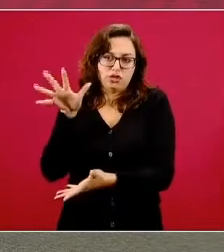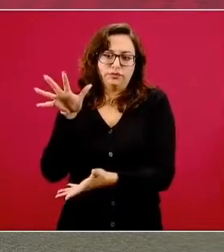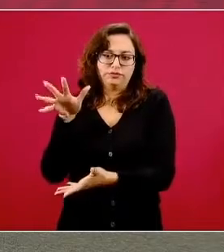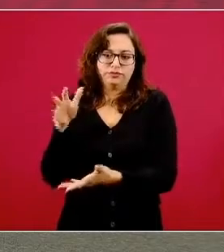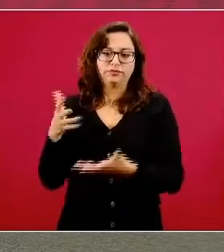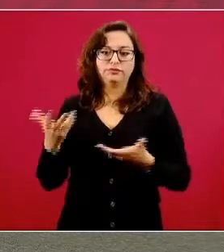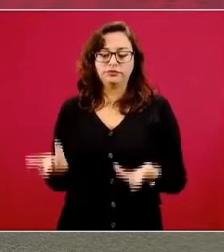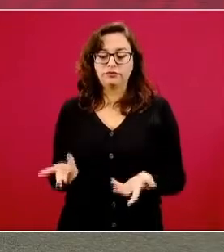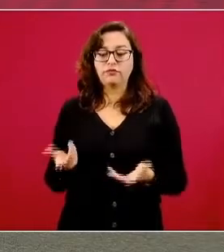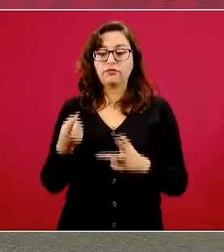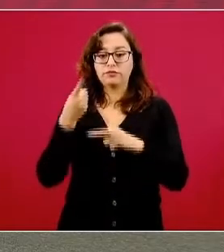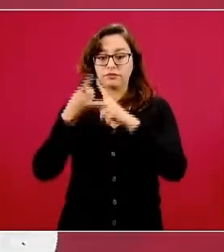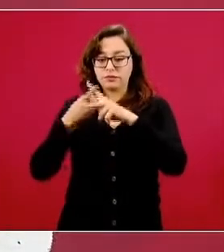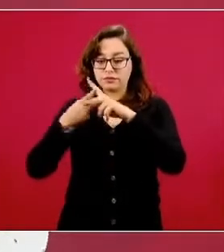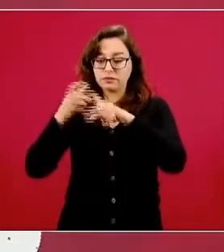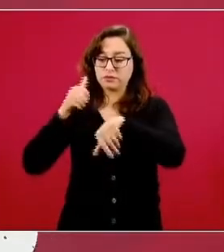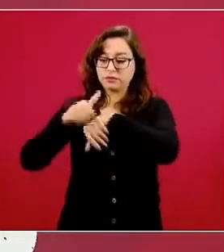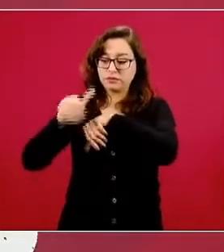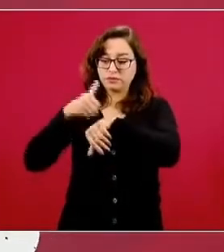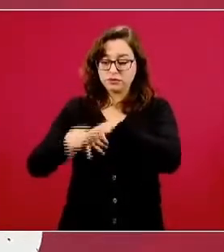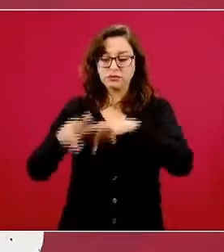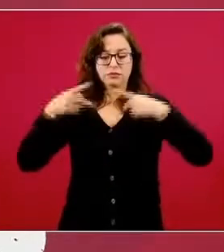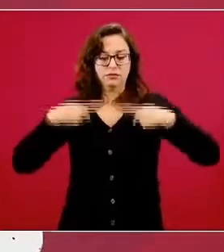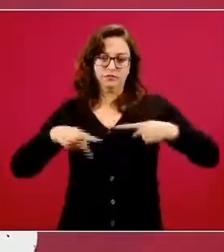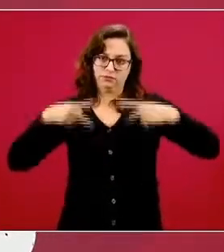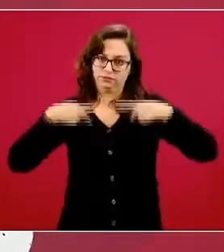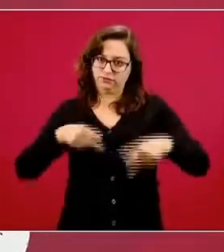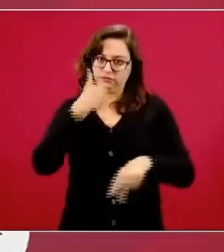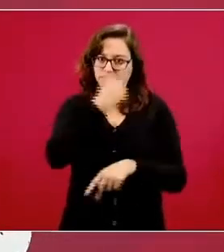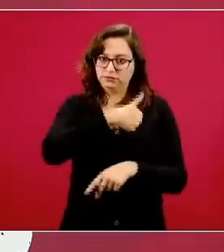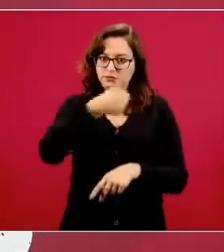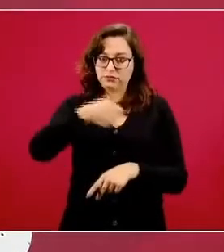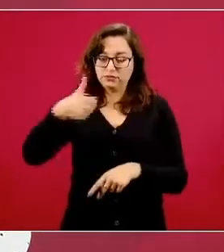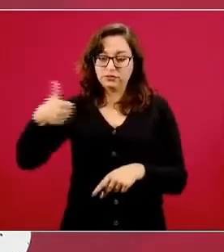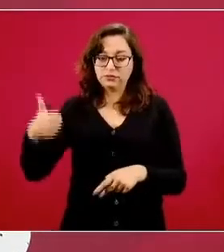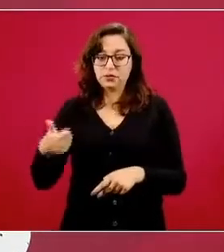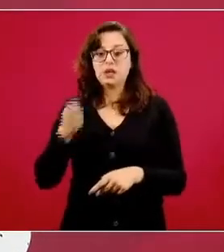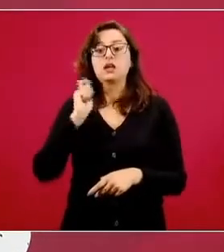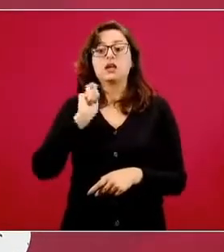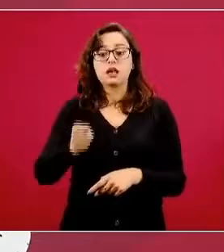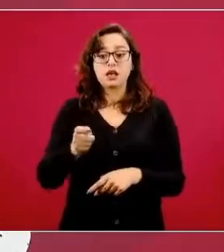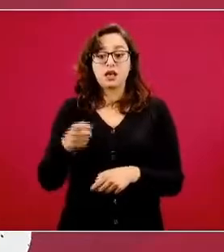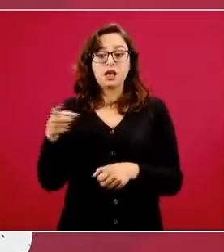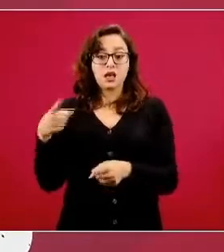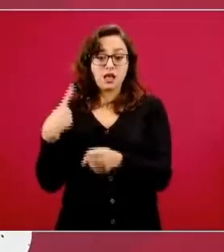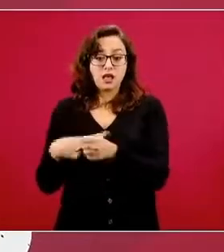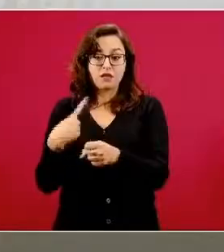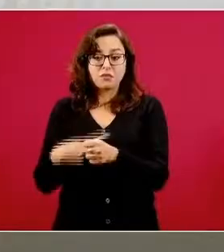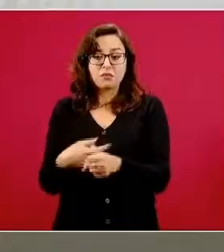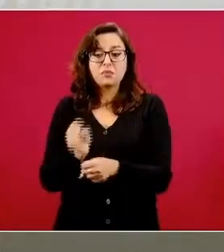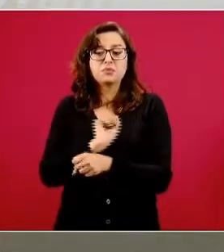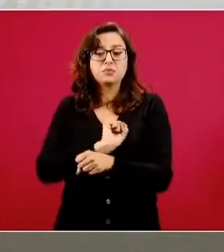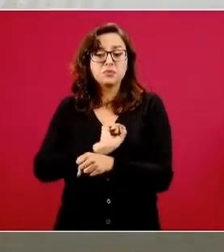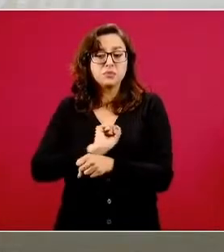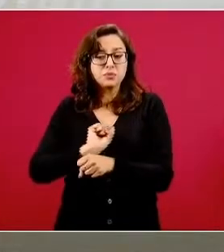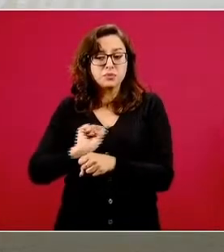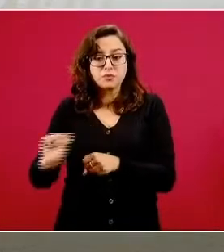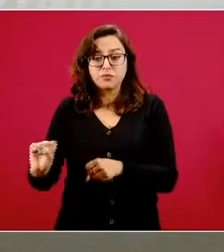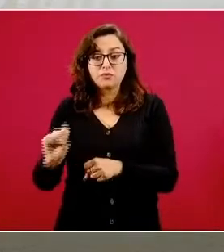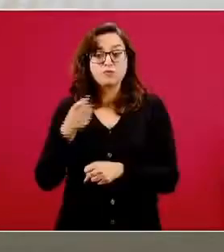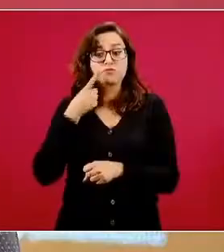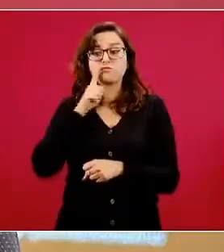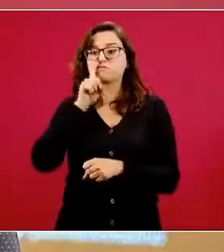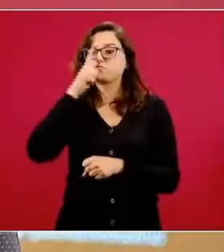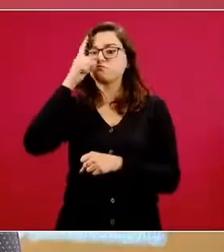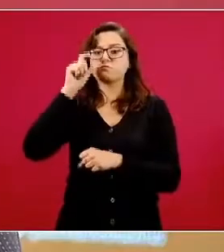por un número frío, pero cada uno de ellos es una persona, son personas que tuvieron un caso leve y que no se les tomó